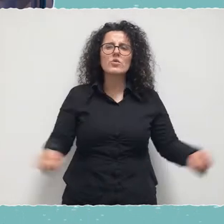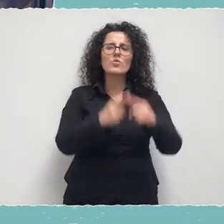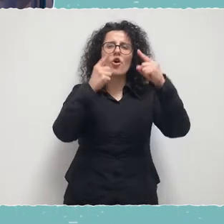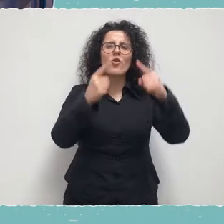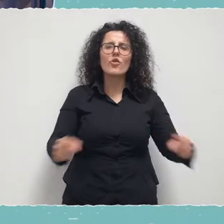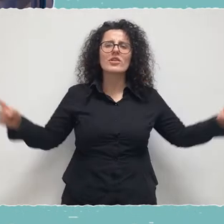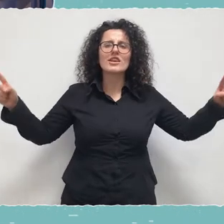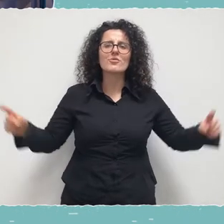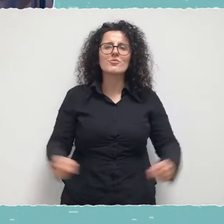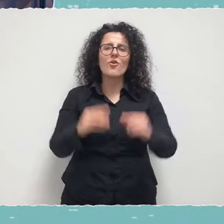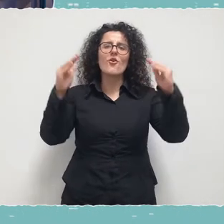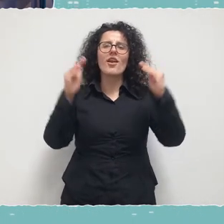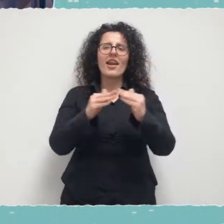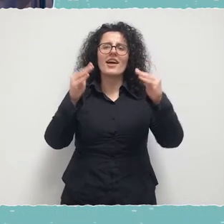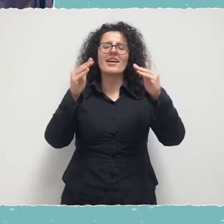a canción?